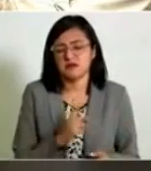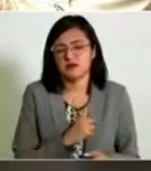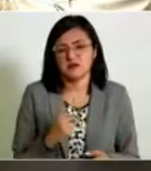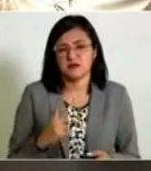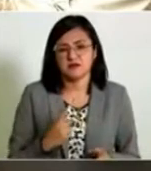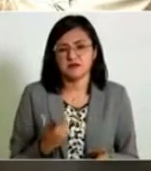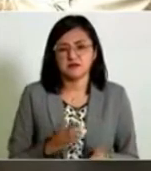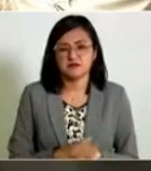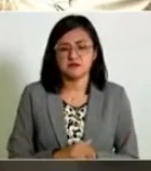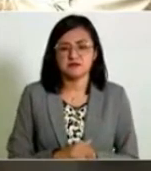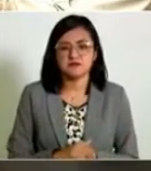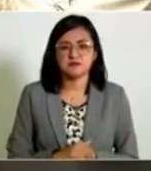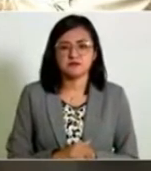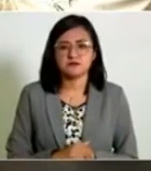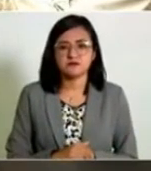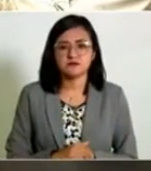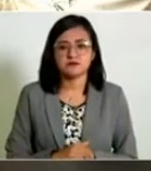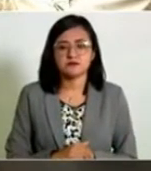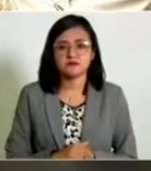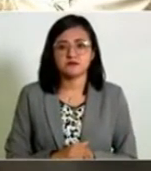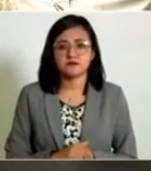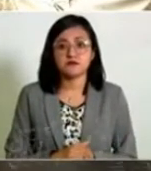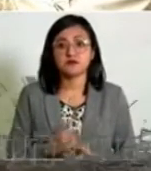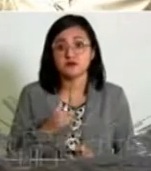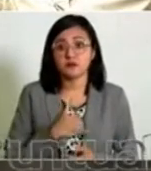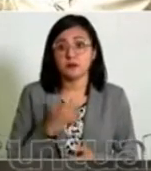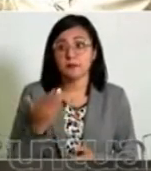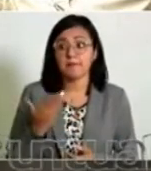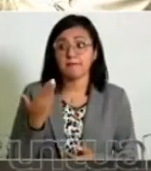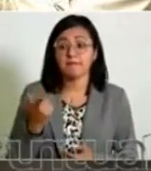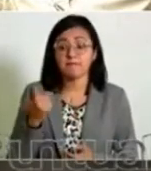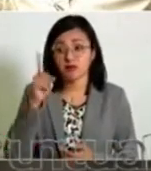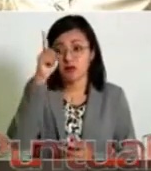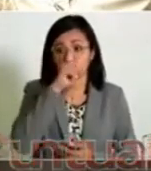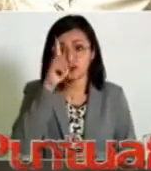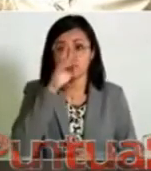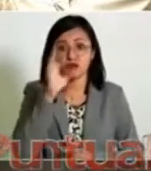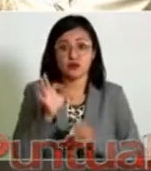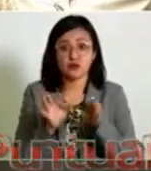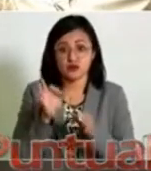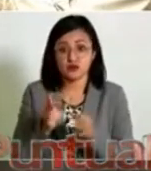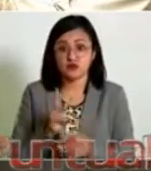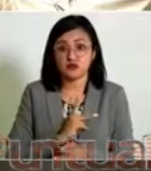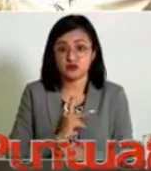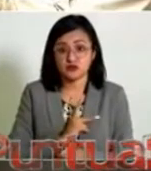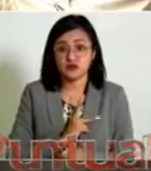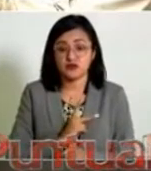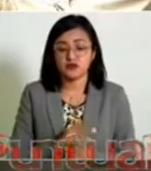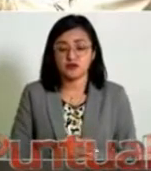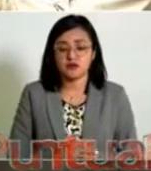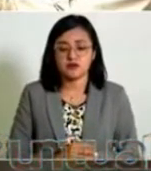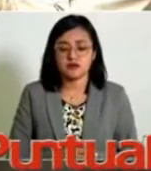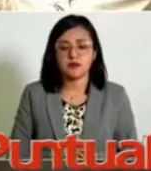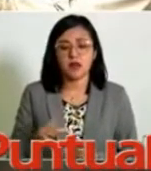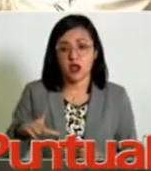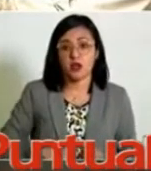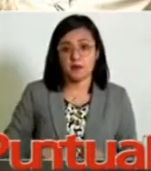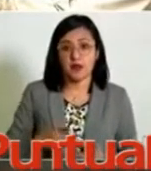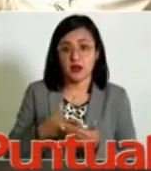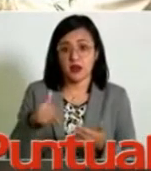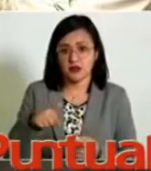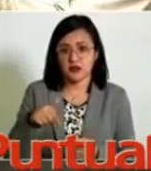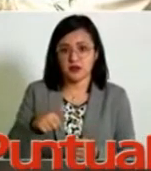yo le he pedido al consejero jurídico del gobierno del